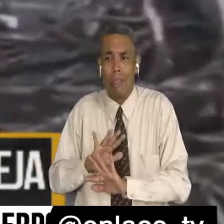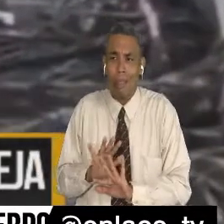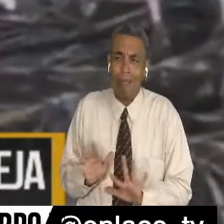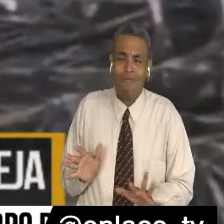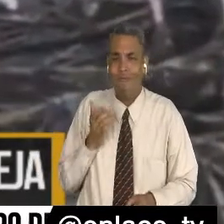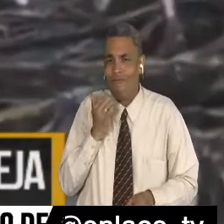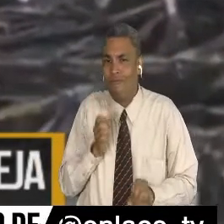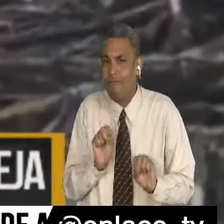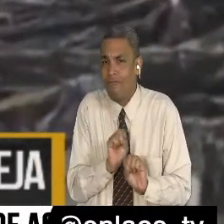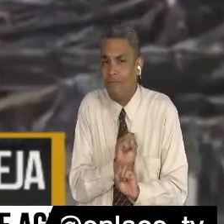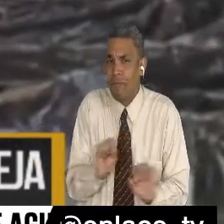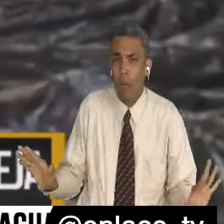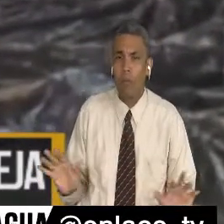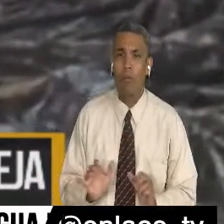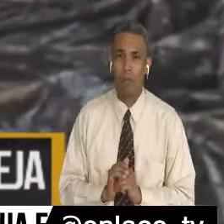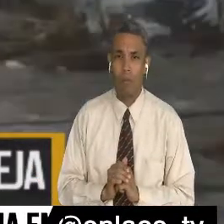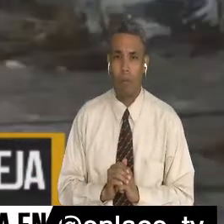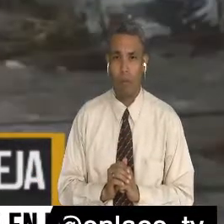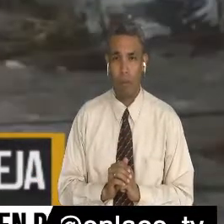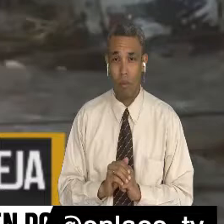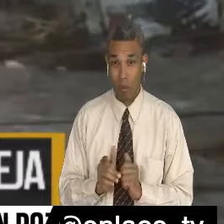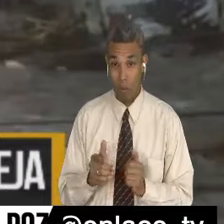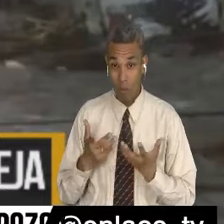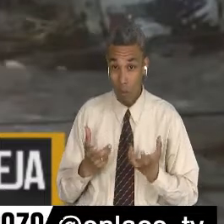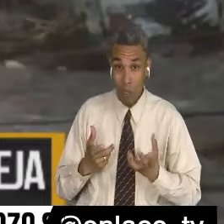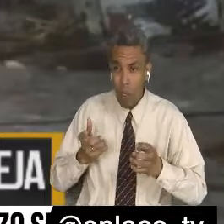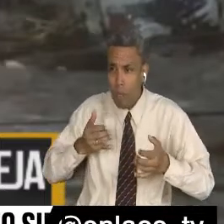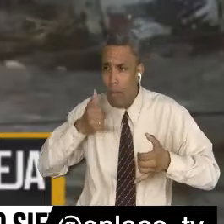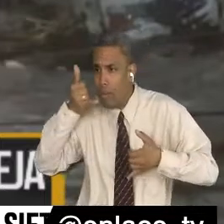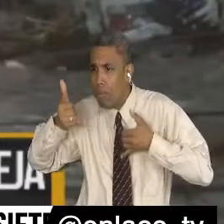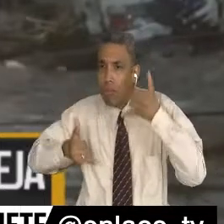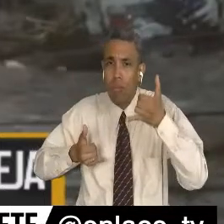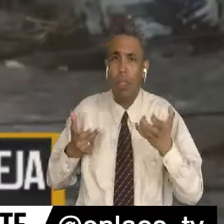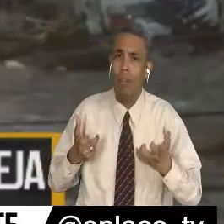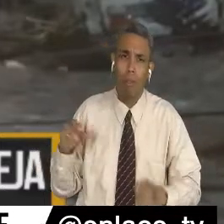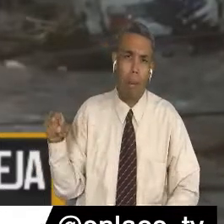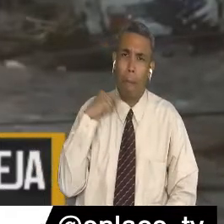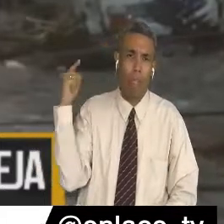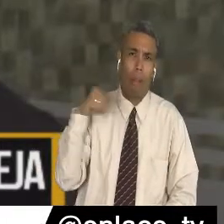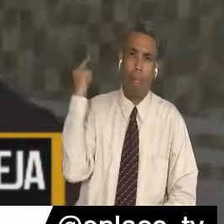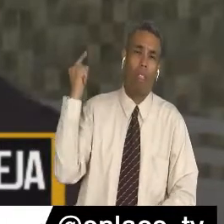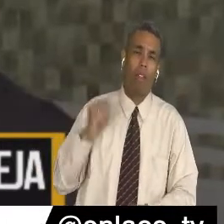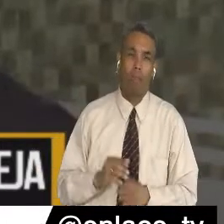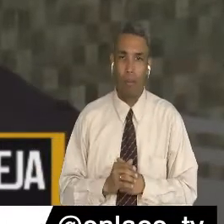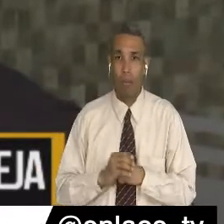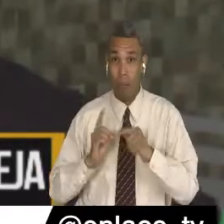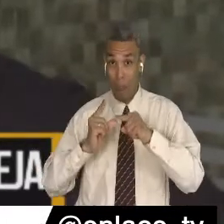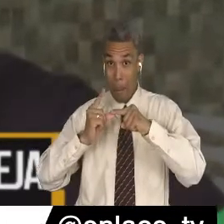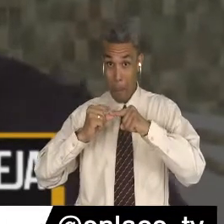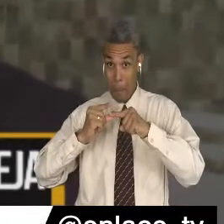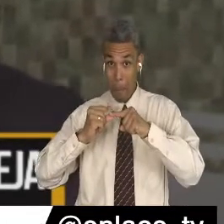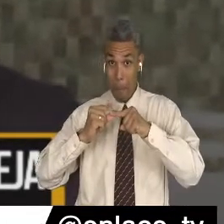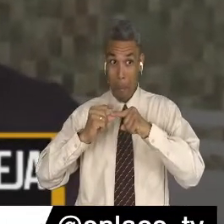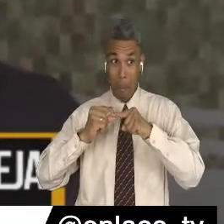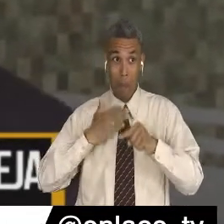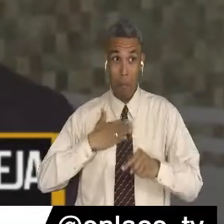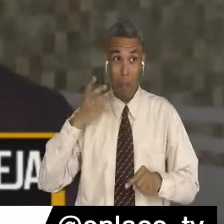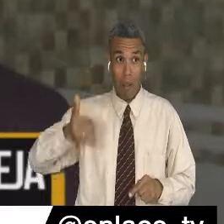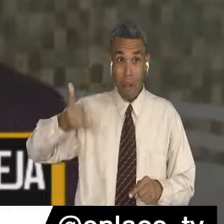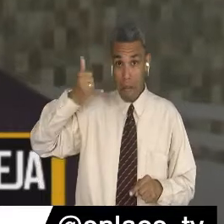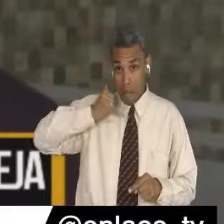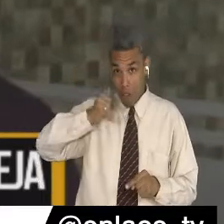qué pasó con sus seres queridos, a quien ha intentado ubicar, pero ha sido imposible. Un primo mío me llamó, me dijo que sí sabía lo que había